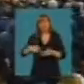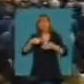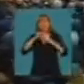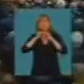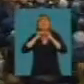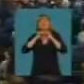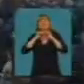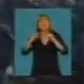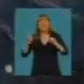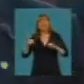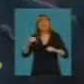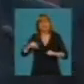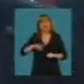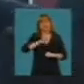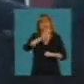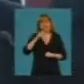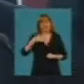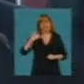la Presidencia de la Nación.